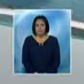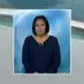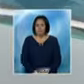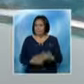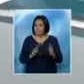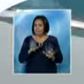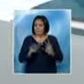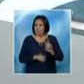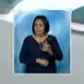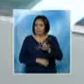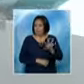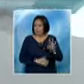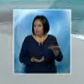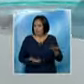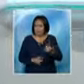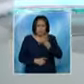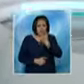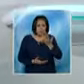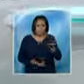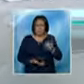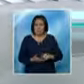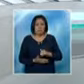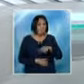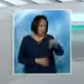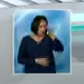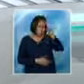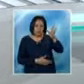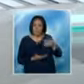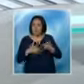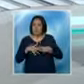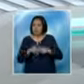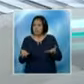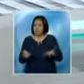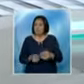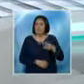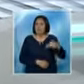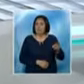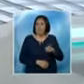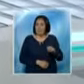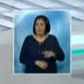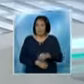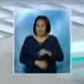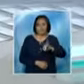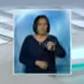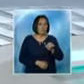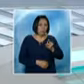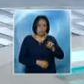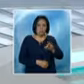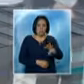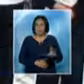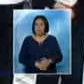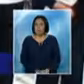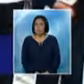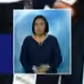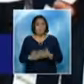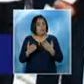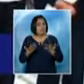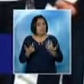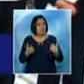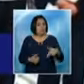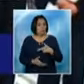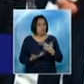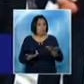Y a las 12 y 34 toca ver qué está pasando en todo el Perú. Empezamos en Huaraz. Juan Remigio nos informa. Gracias. Nos